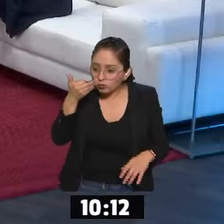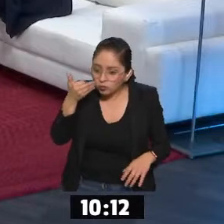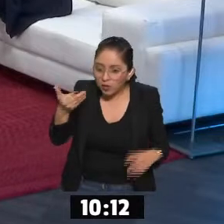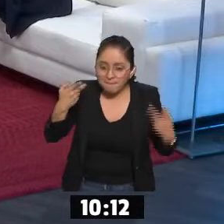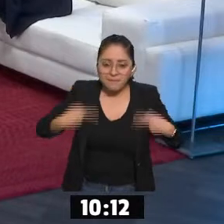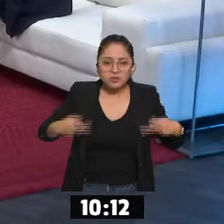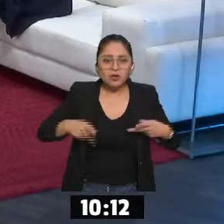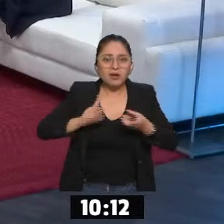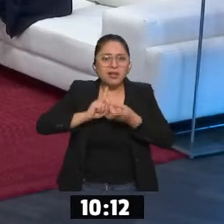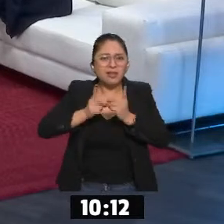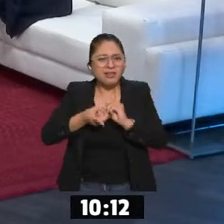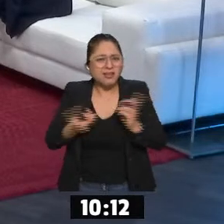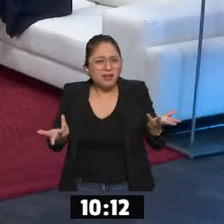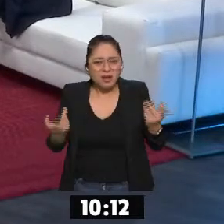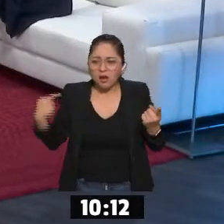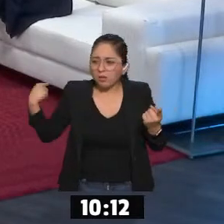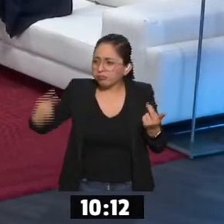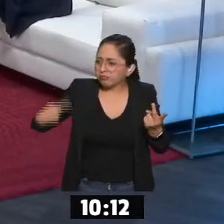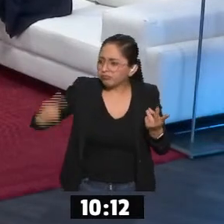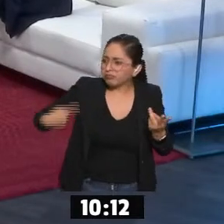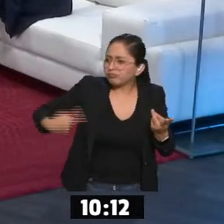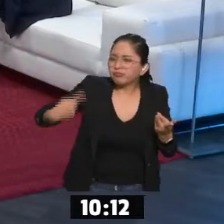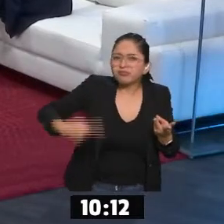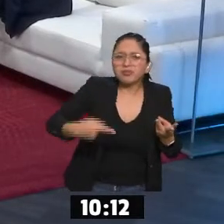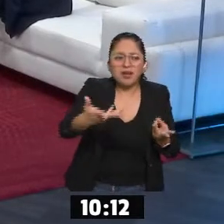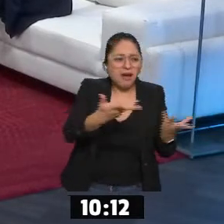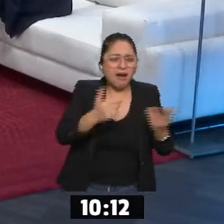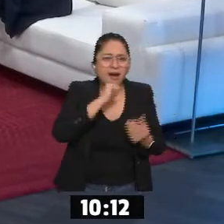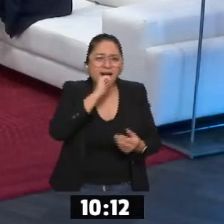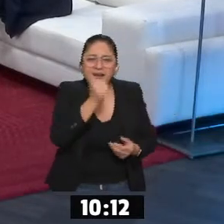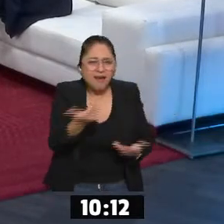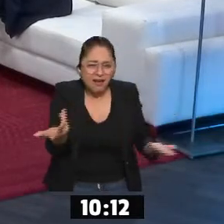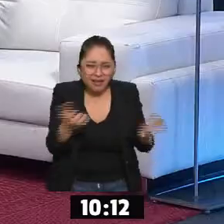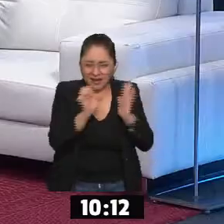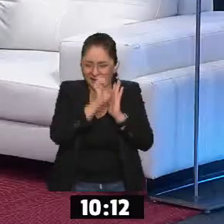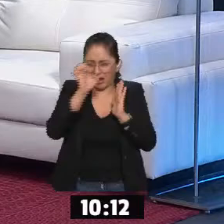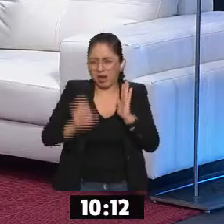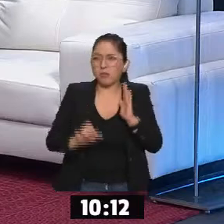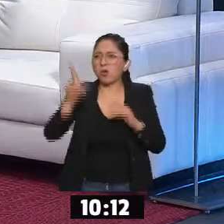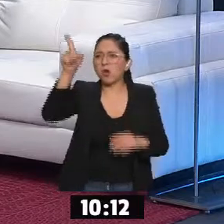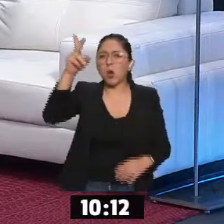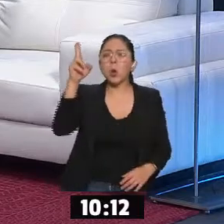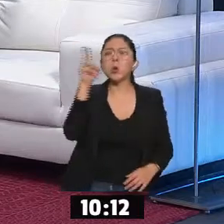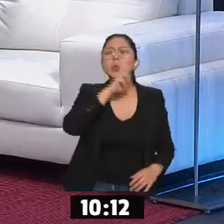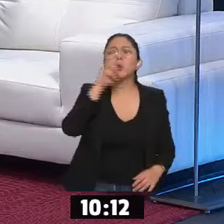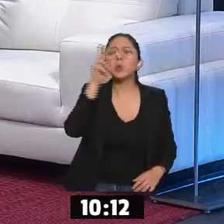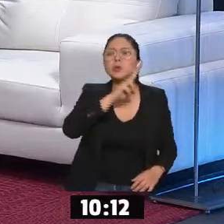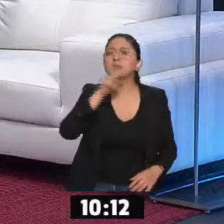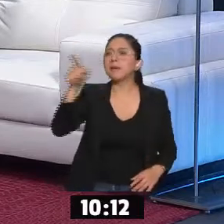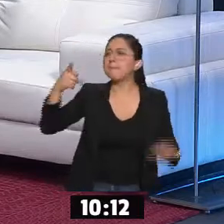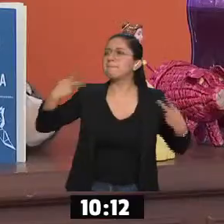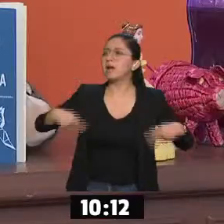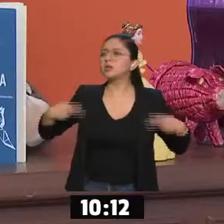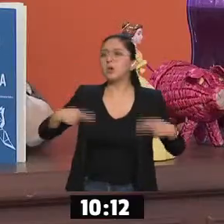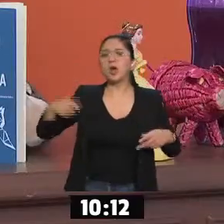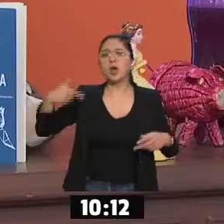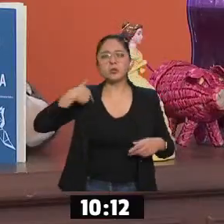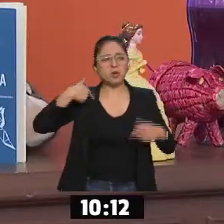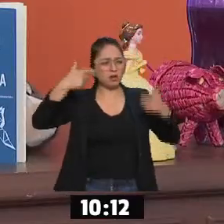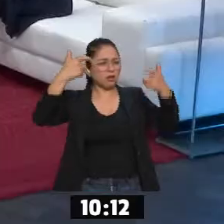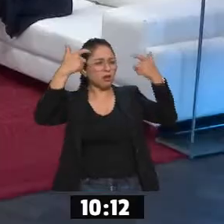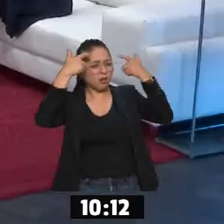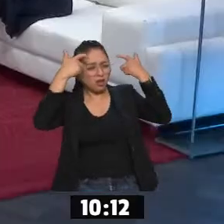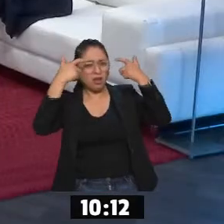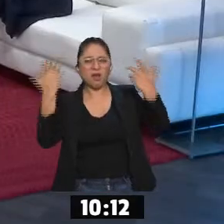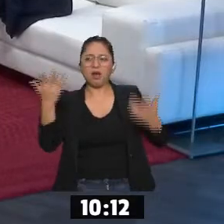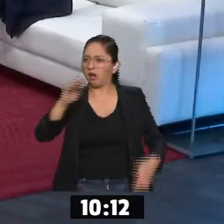esto ha de ser prohibitivo en muchos países. Yo no creo que en Rusia se permita hablar de, ay, estoy estresado. No sea ridículo. No, o en